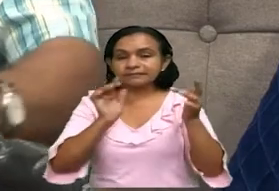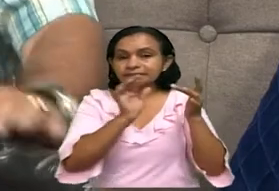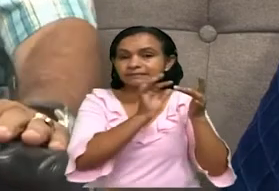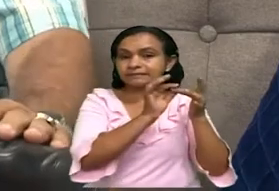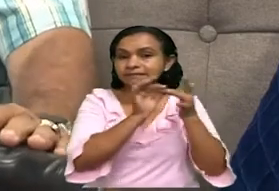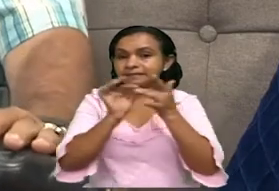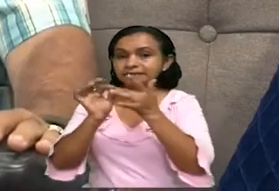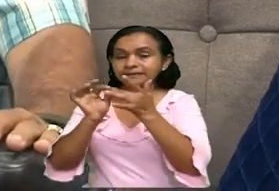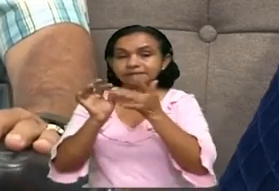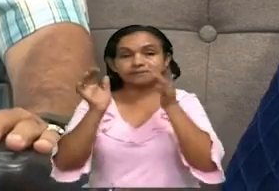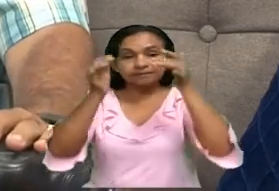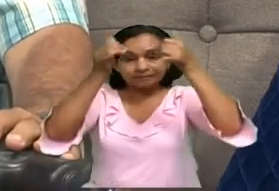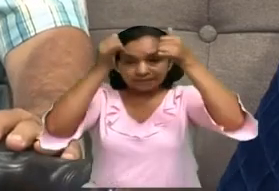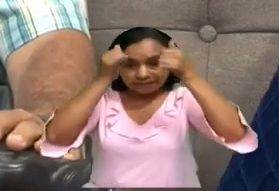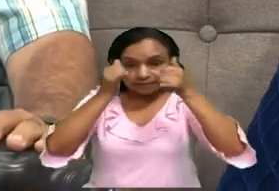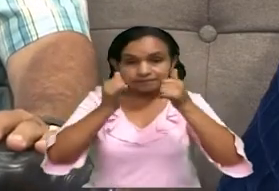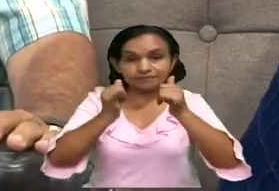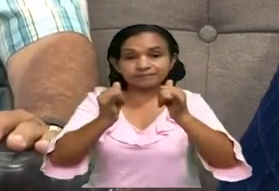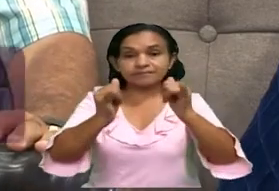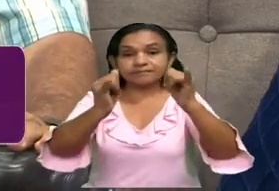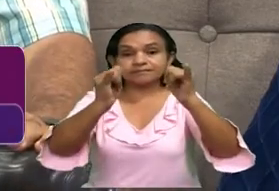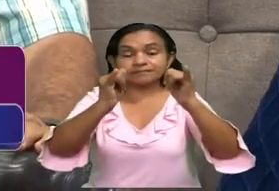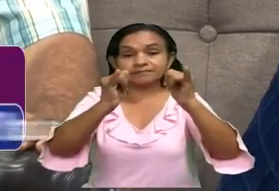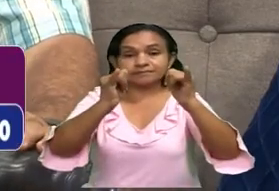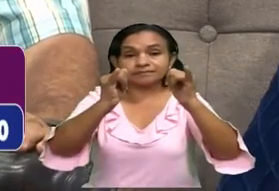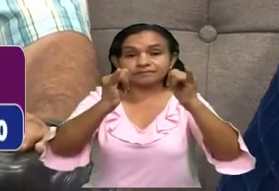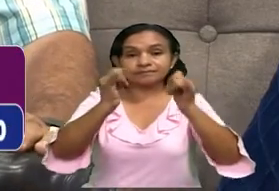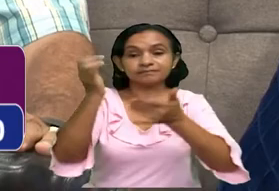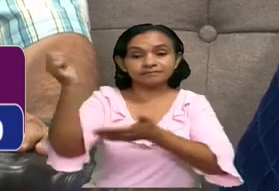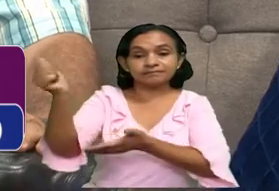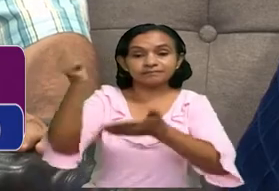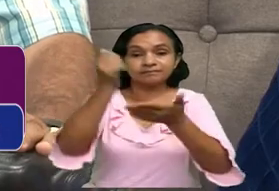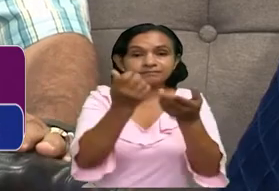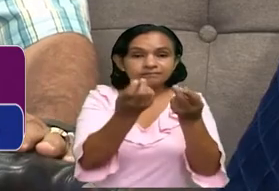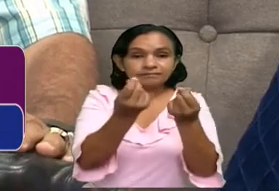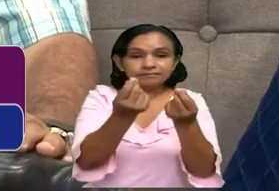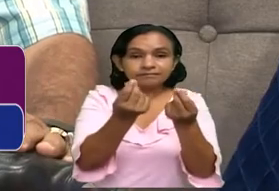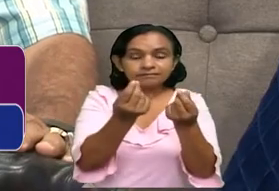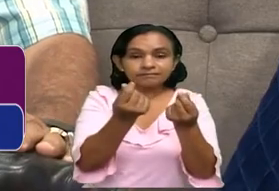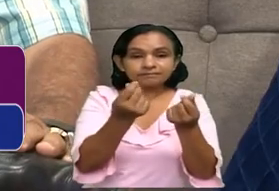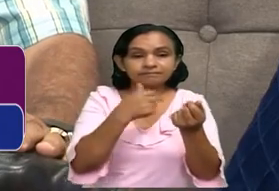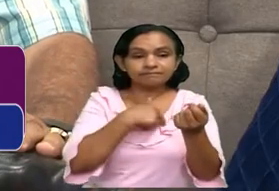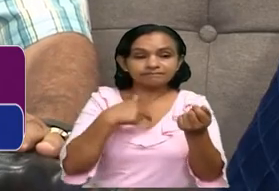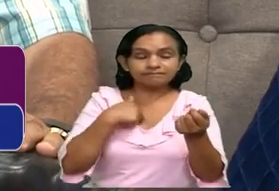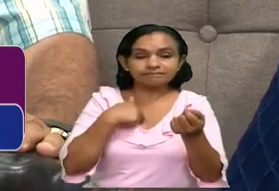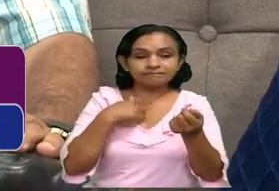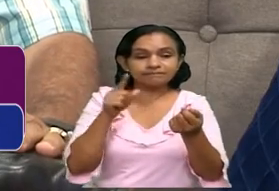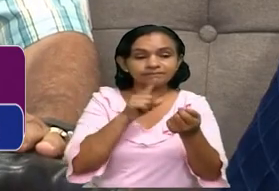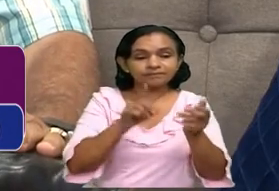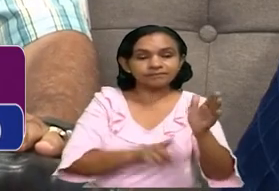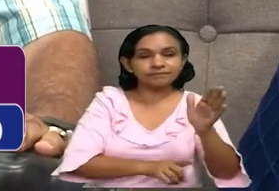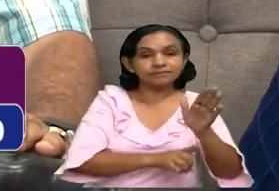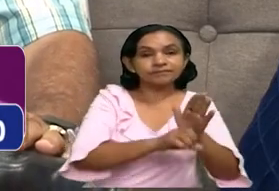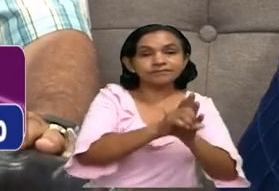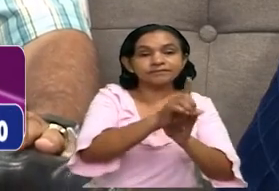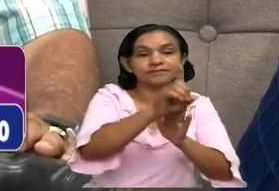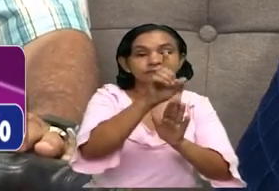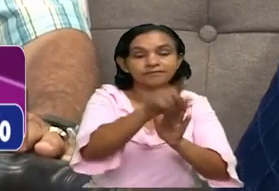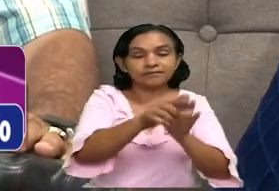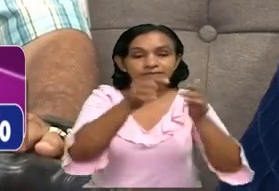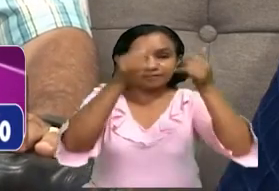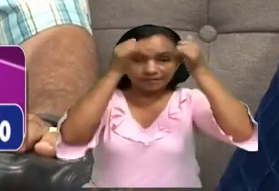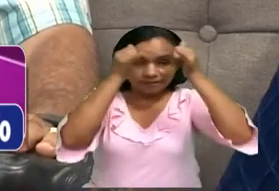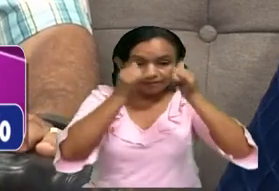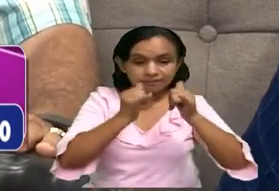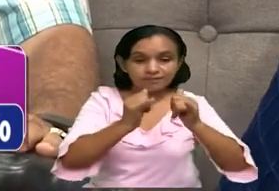la ganadería, de invertir y sacrificarse para desarrollar su